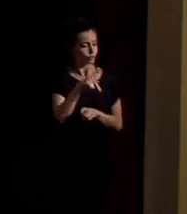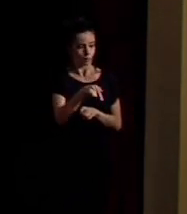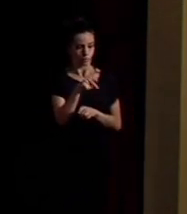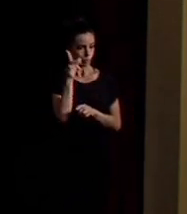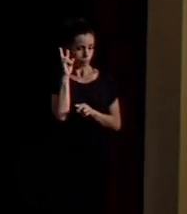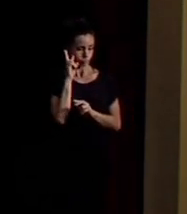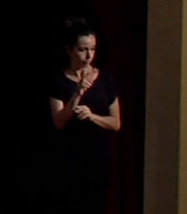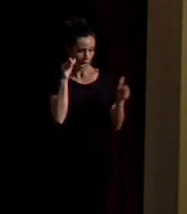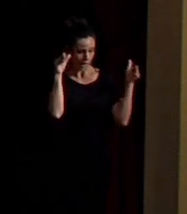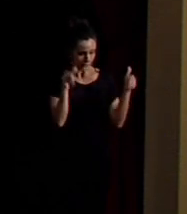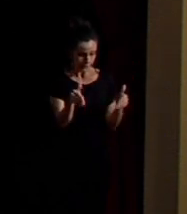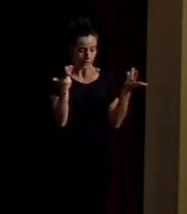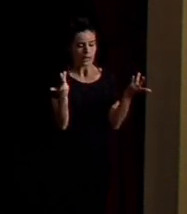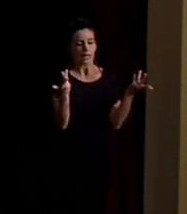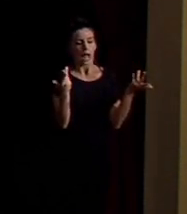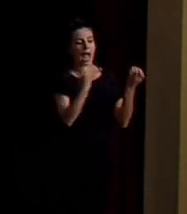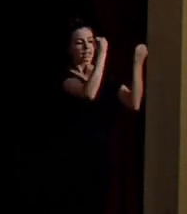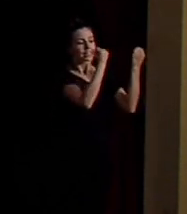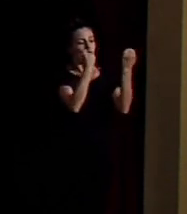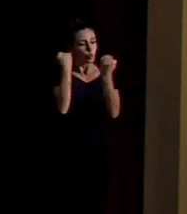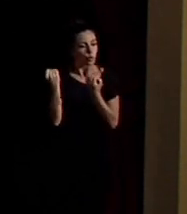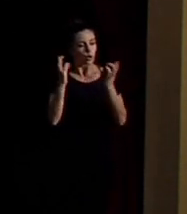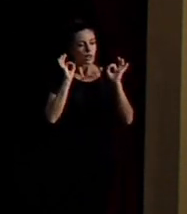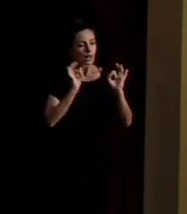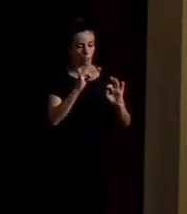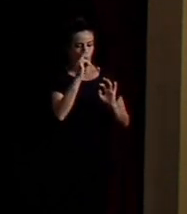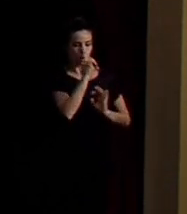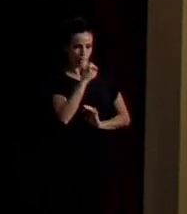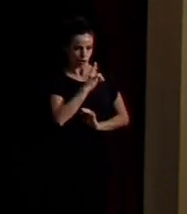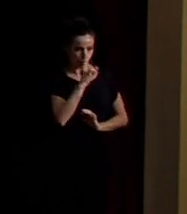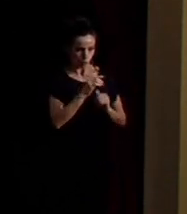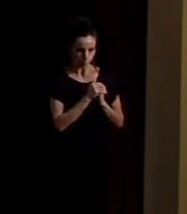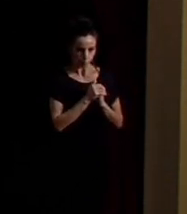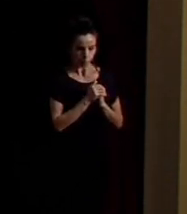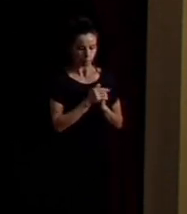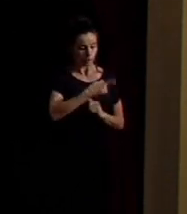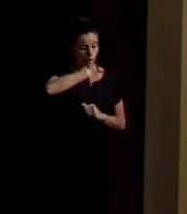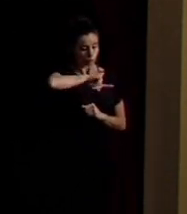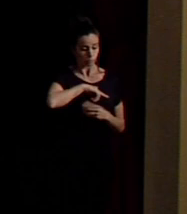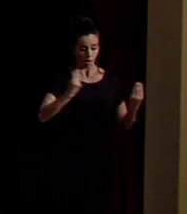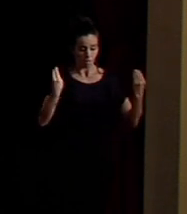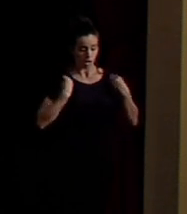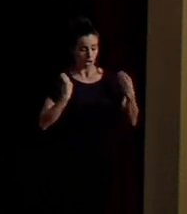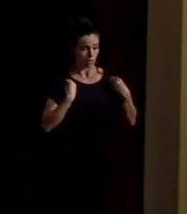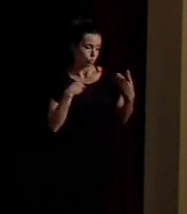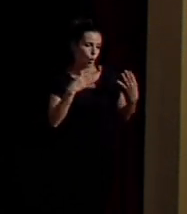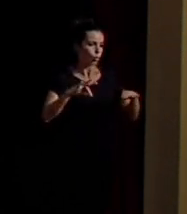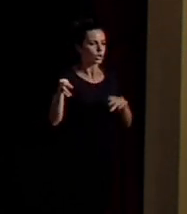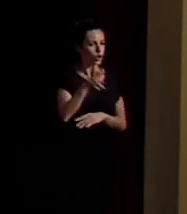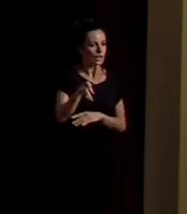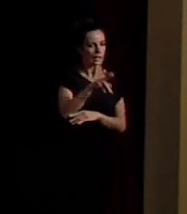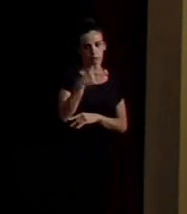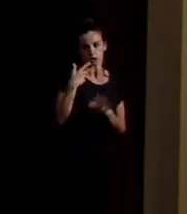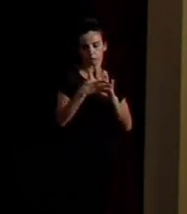el hecho o la institución, mejor dicho, de la prostitución. Vivimos, y esto aquí únicamente repito y voy